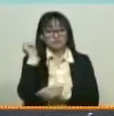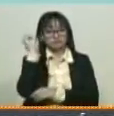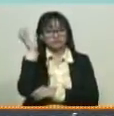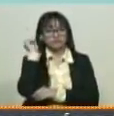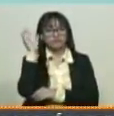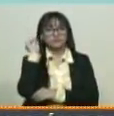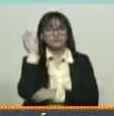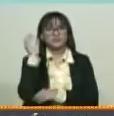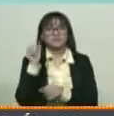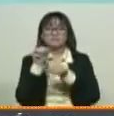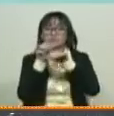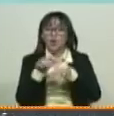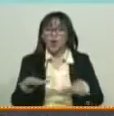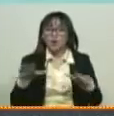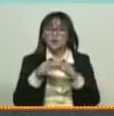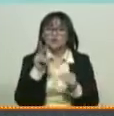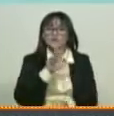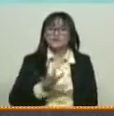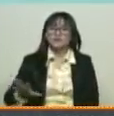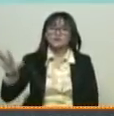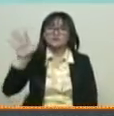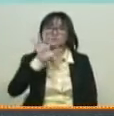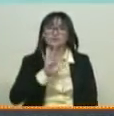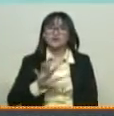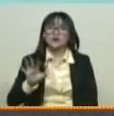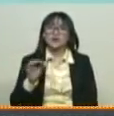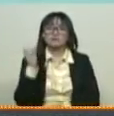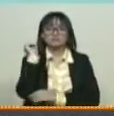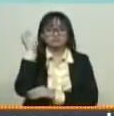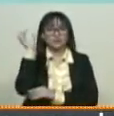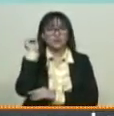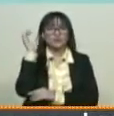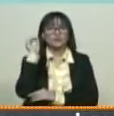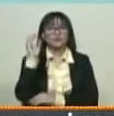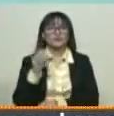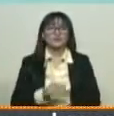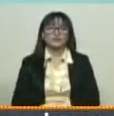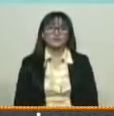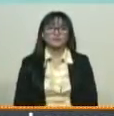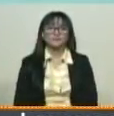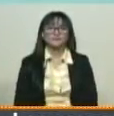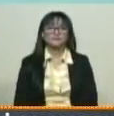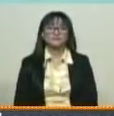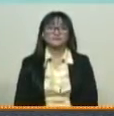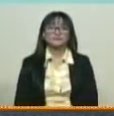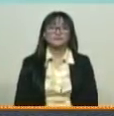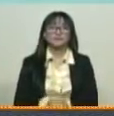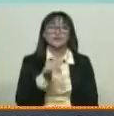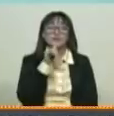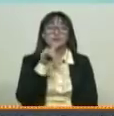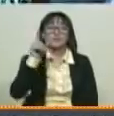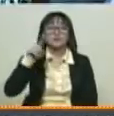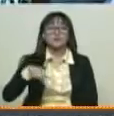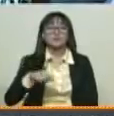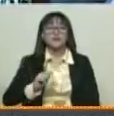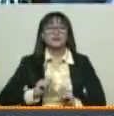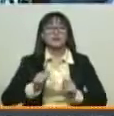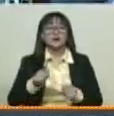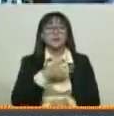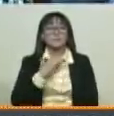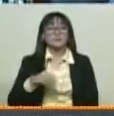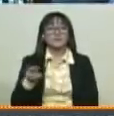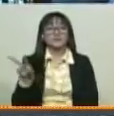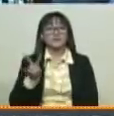cultoras, va a estar desplegada por toda Venezuela con este foro itinerante. Queremos informar que también vamos a entregar al presidente